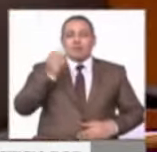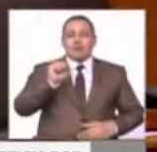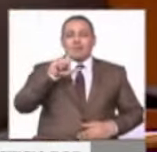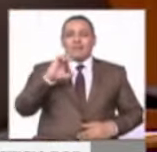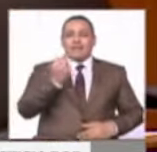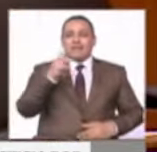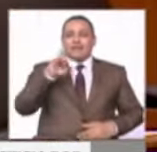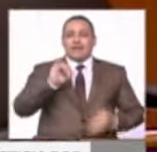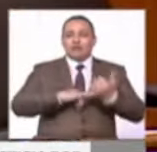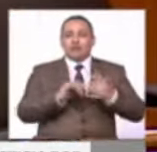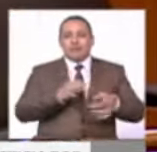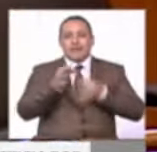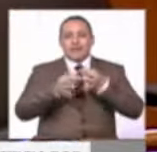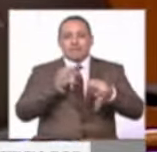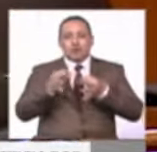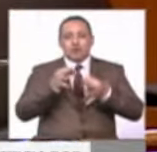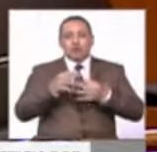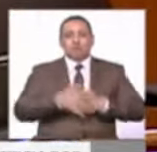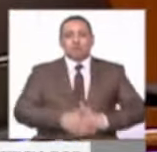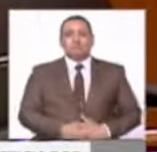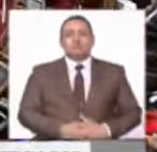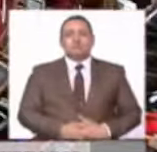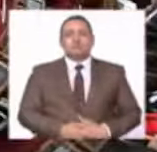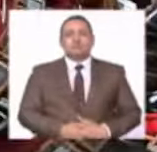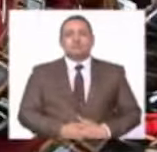Cornejo también precisó lo